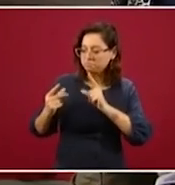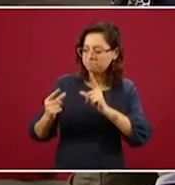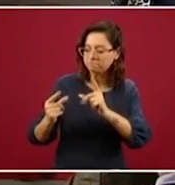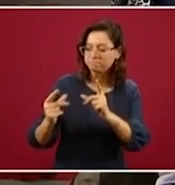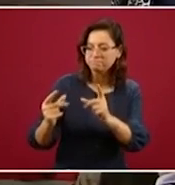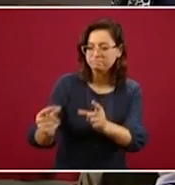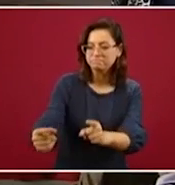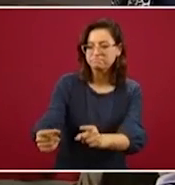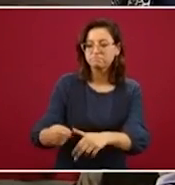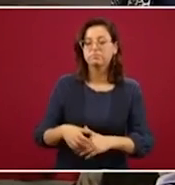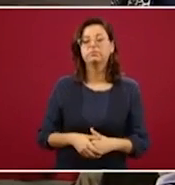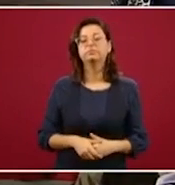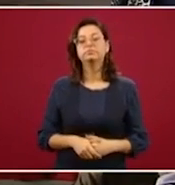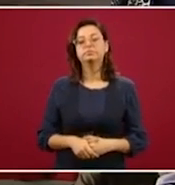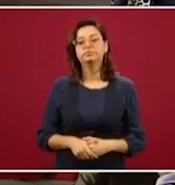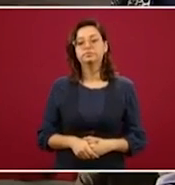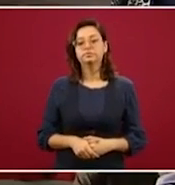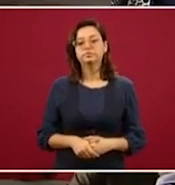y consolidando.